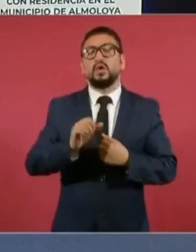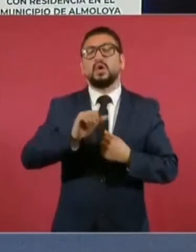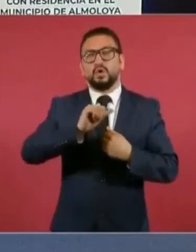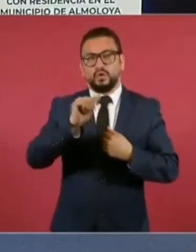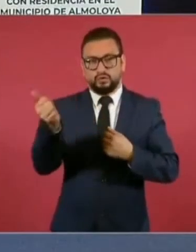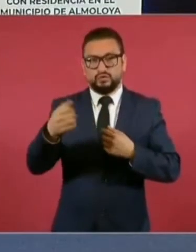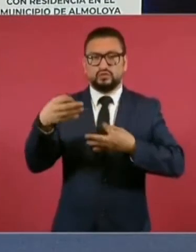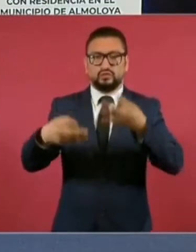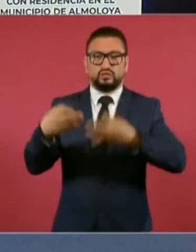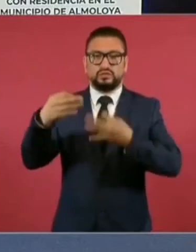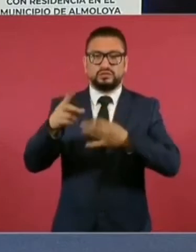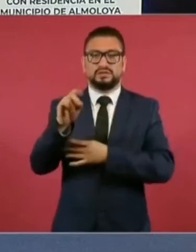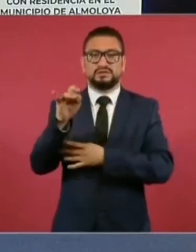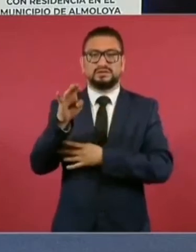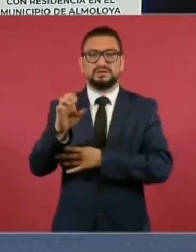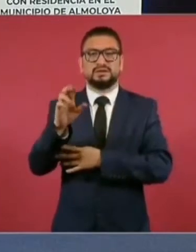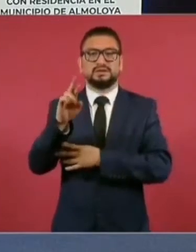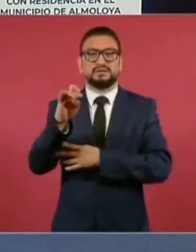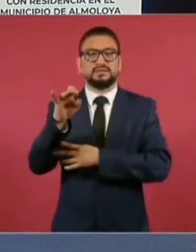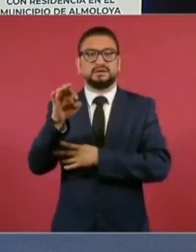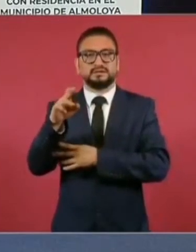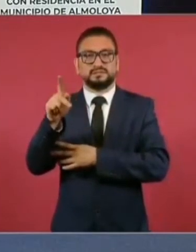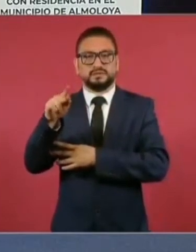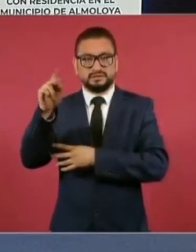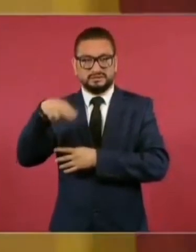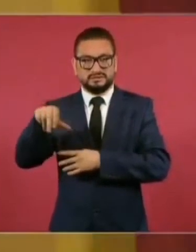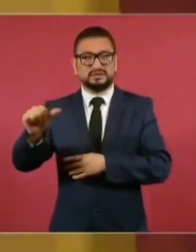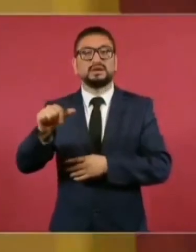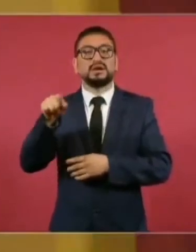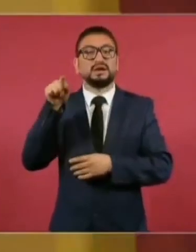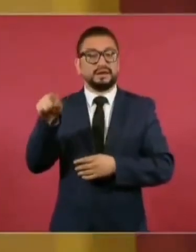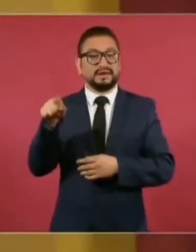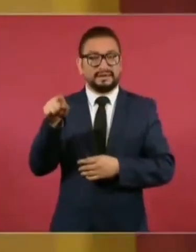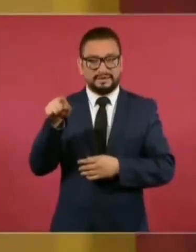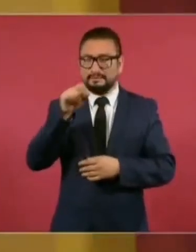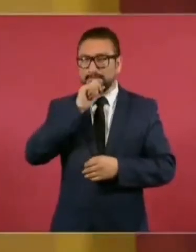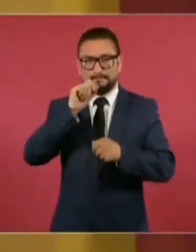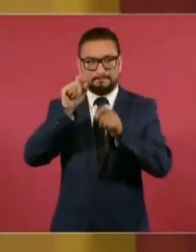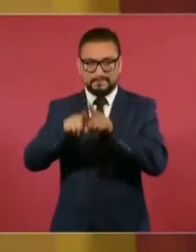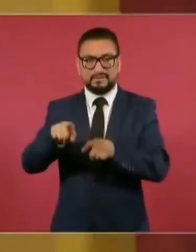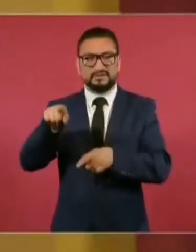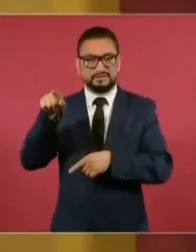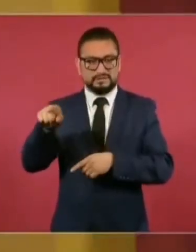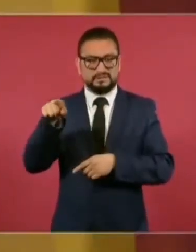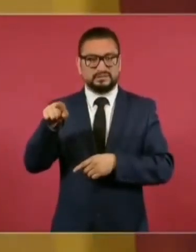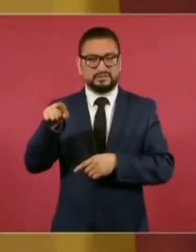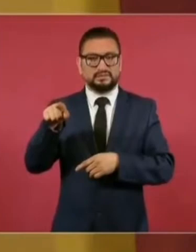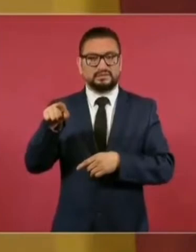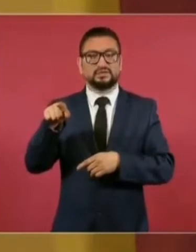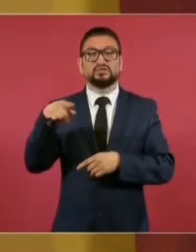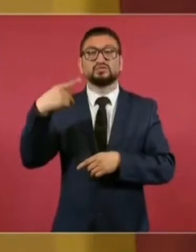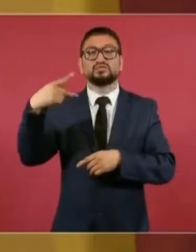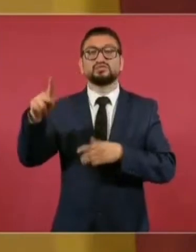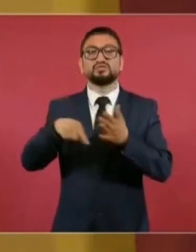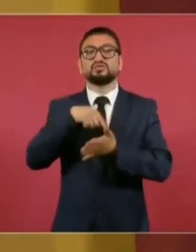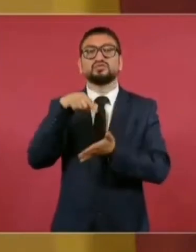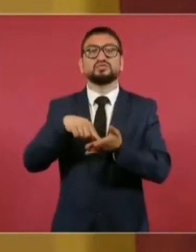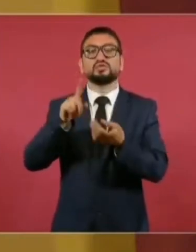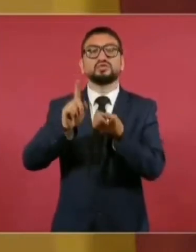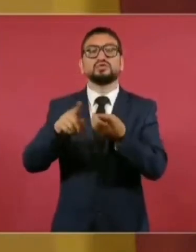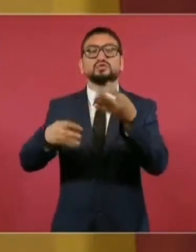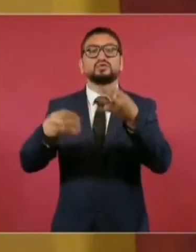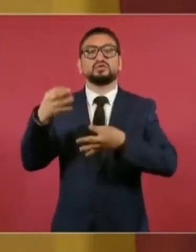Otro juez, Daniel Ramírez Peña, él está también su residencia en el juzgado